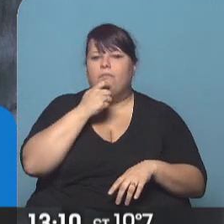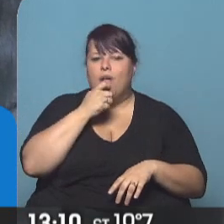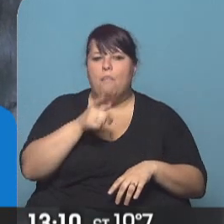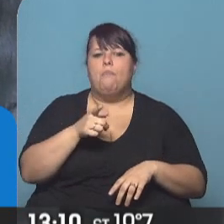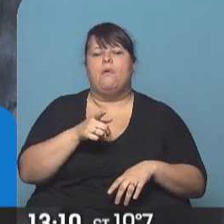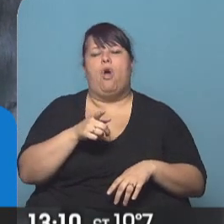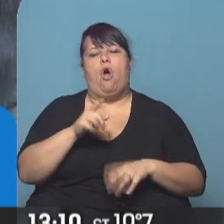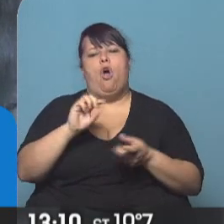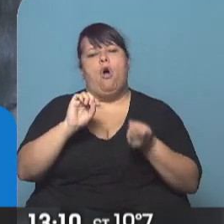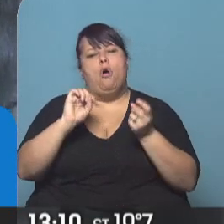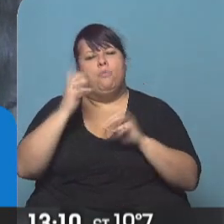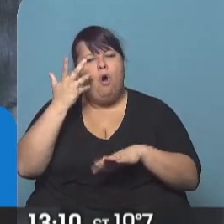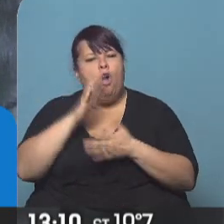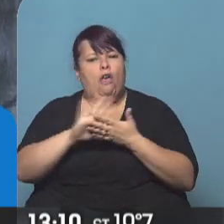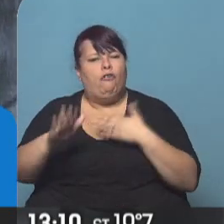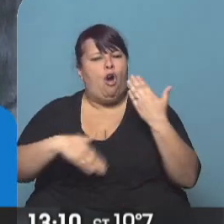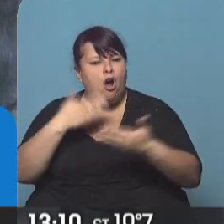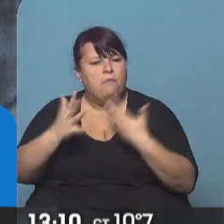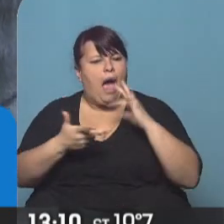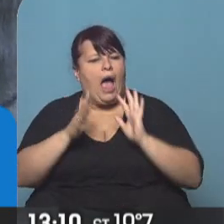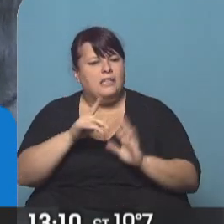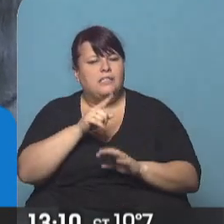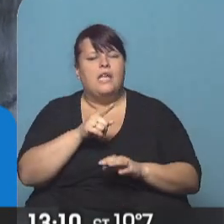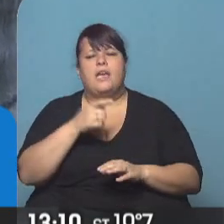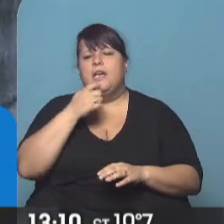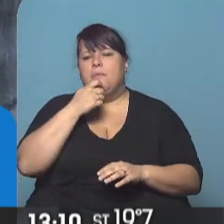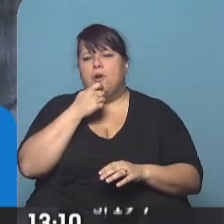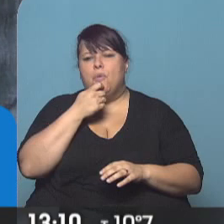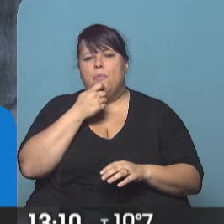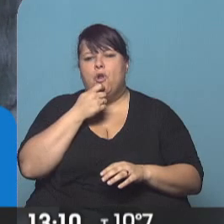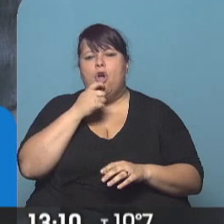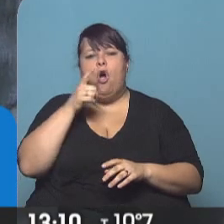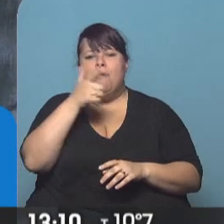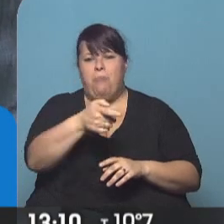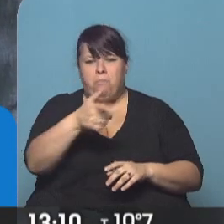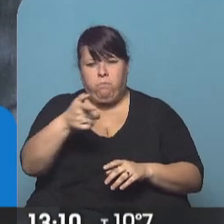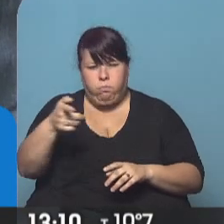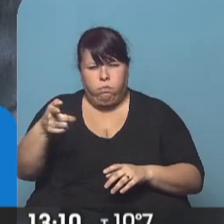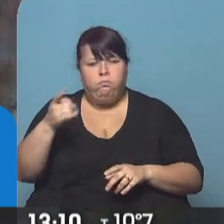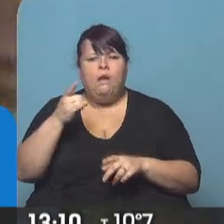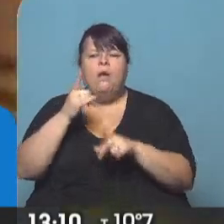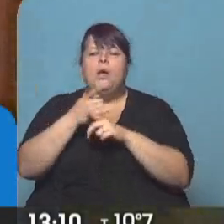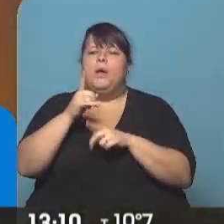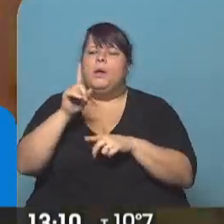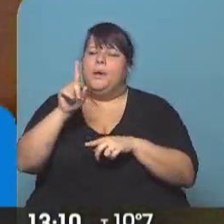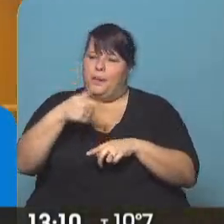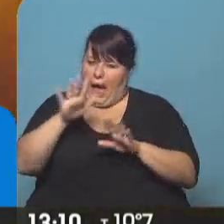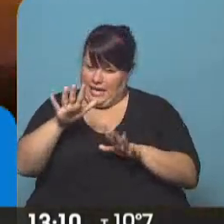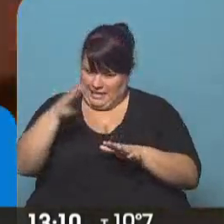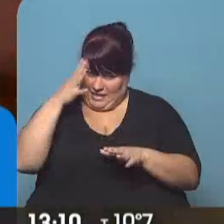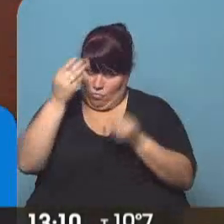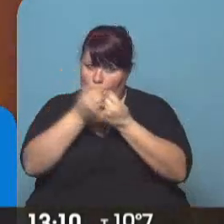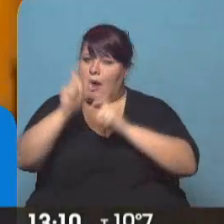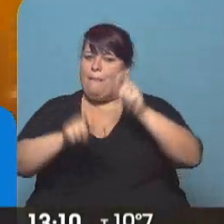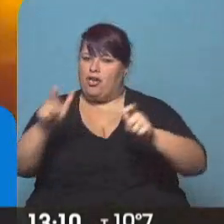hay una modalidad muy recurrente en ese país donde las matanzas suelen tener, estas matanzas masivas,